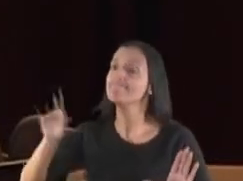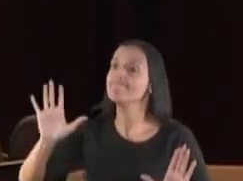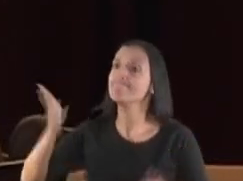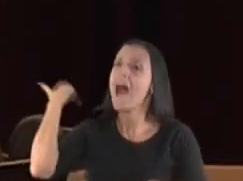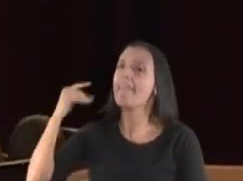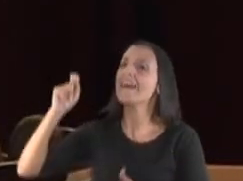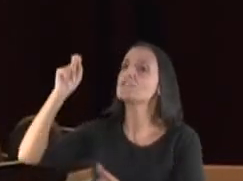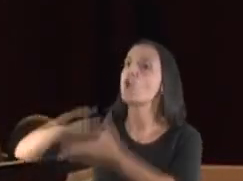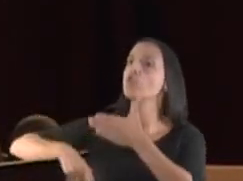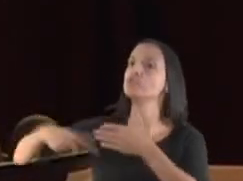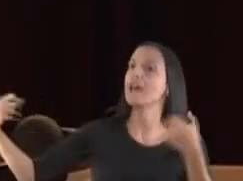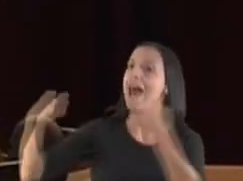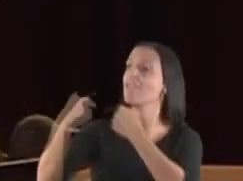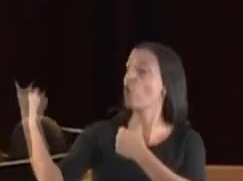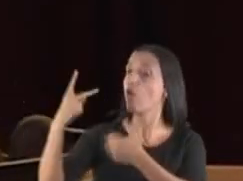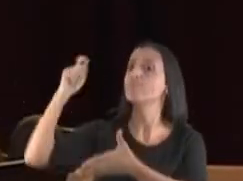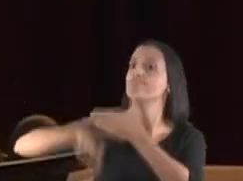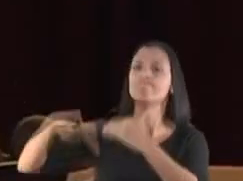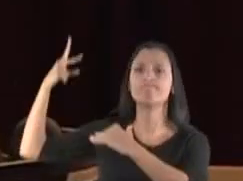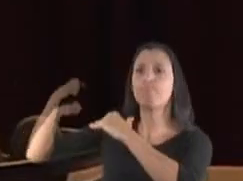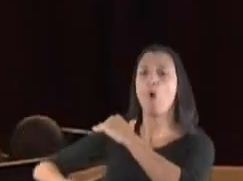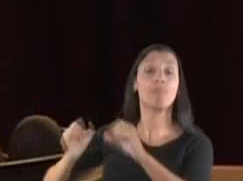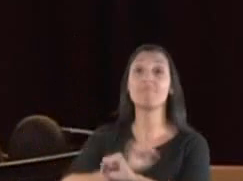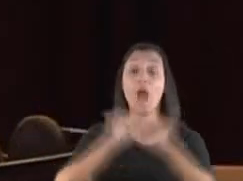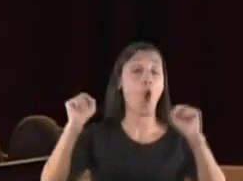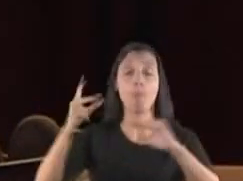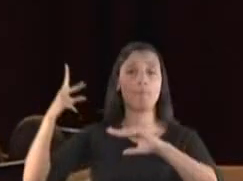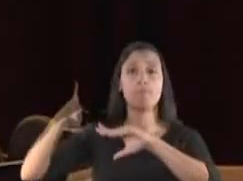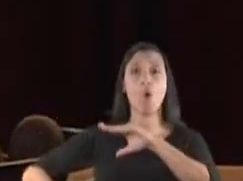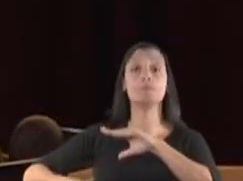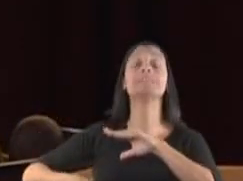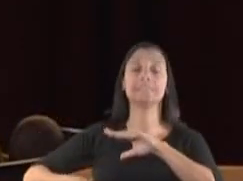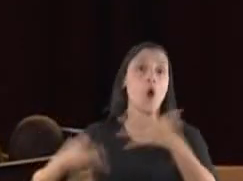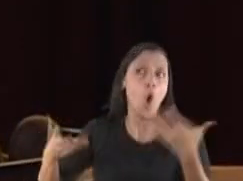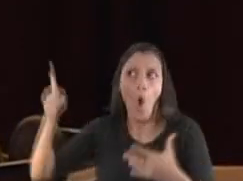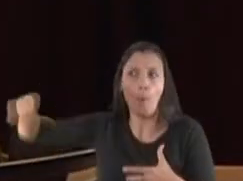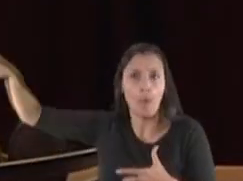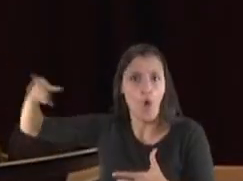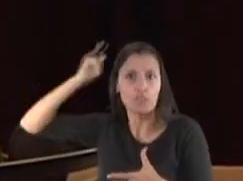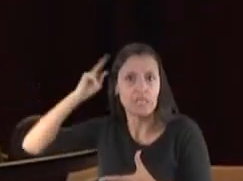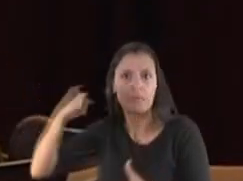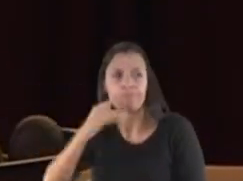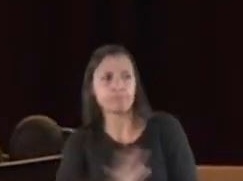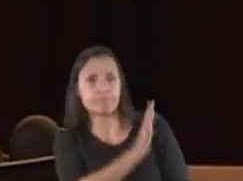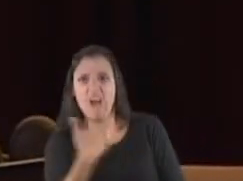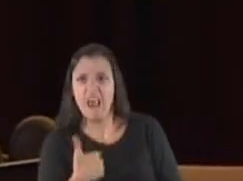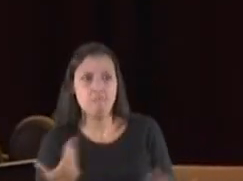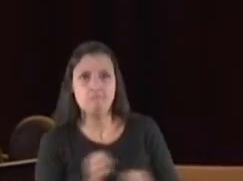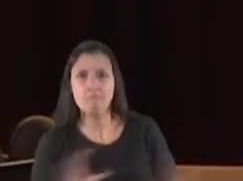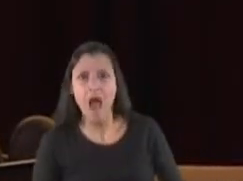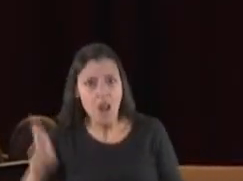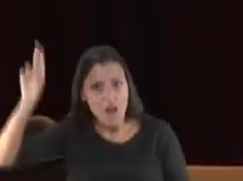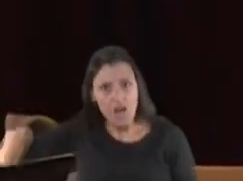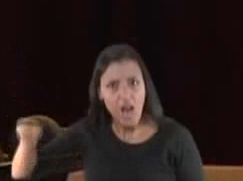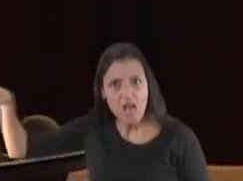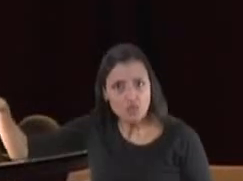contrato en firme, de repente desapareció y obviamente empezaron a dudar de nosotros. Y tuvieron mucha razón en dudar